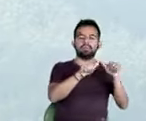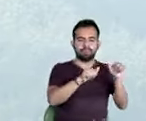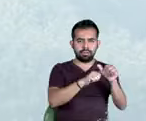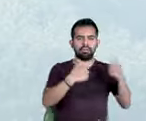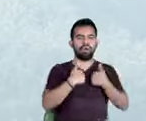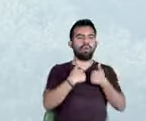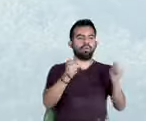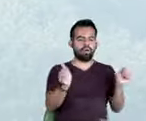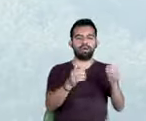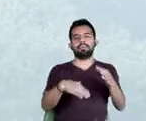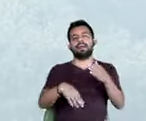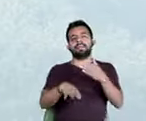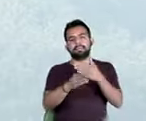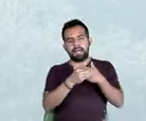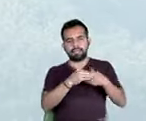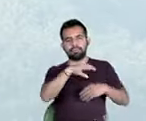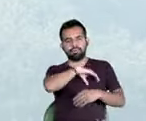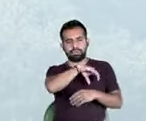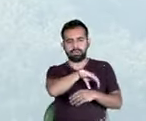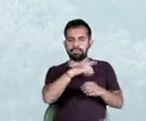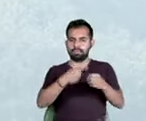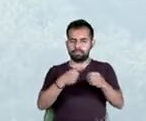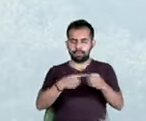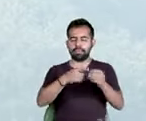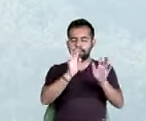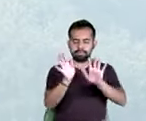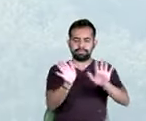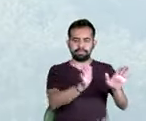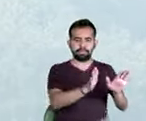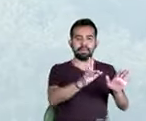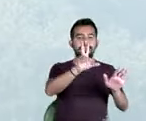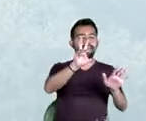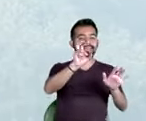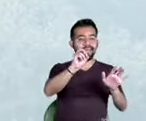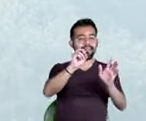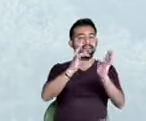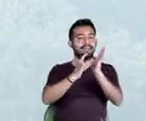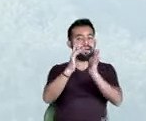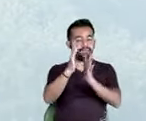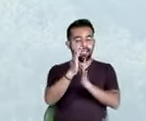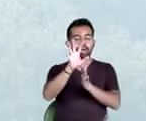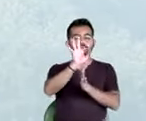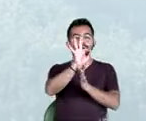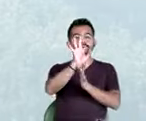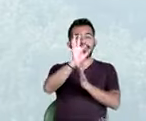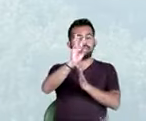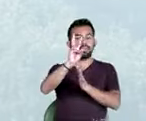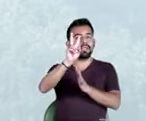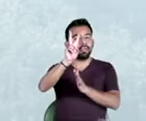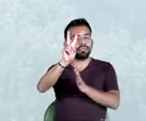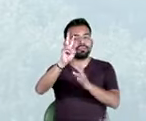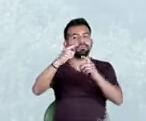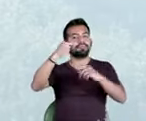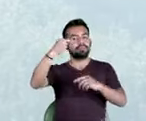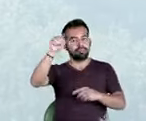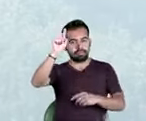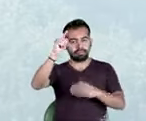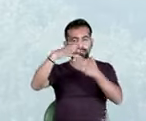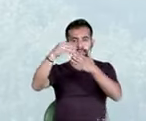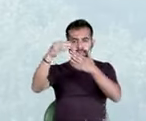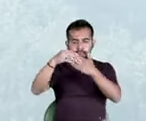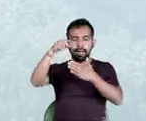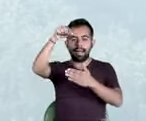tiene el municipio de Quito. Al 30 de abril, de los 962 millones de dólares de planta central para este